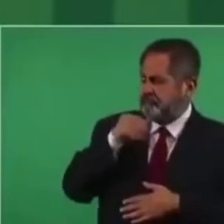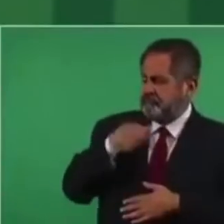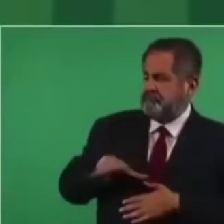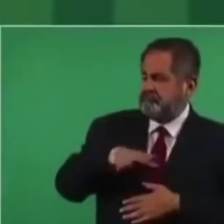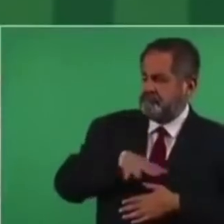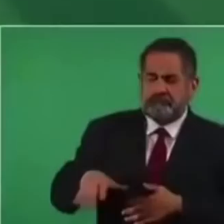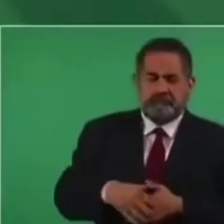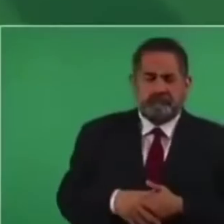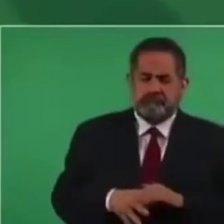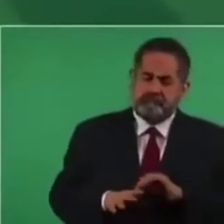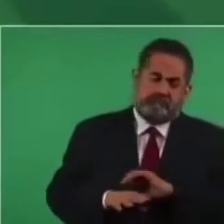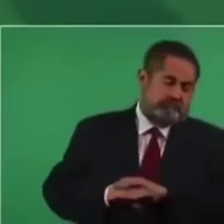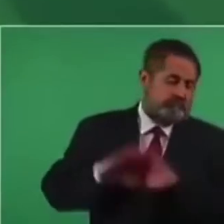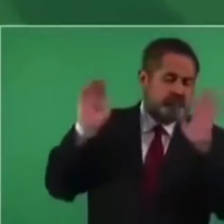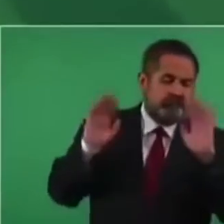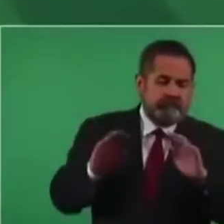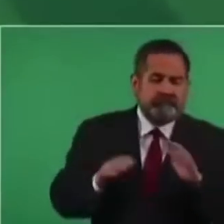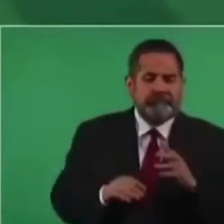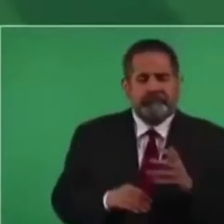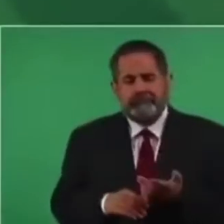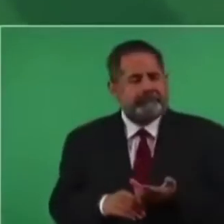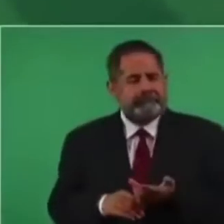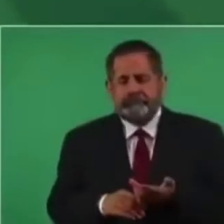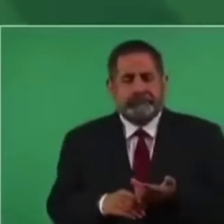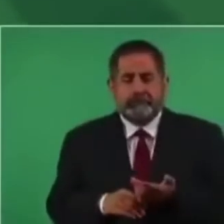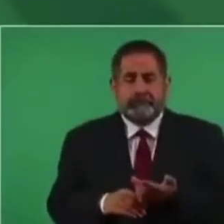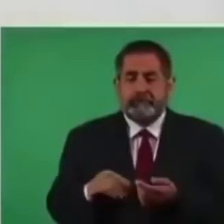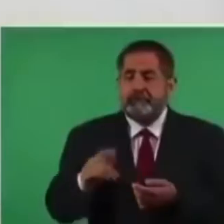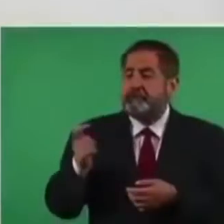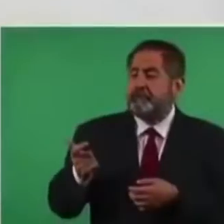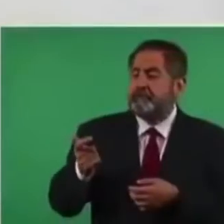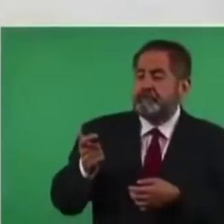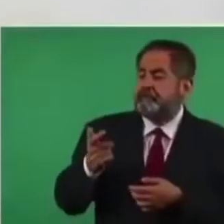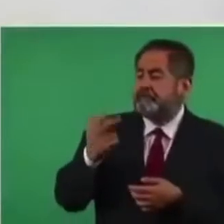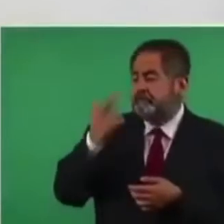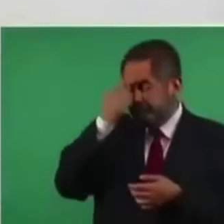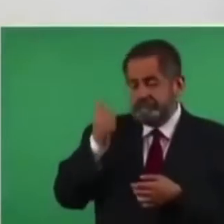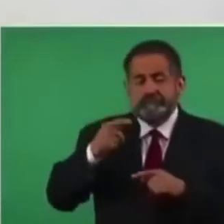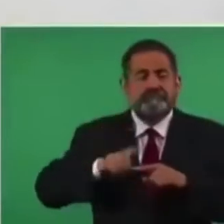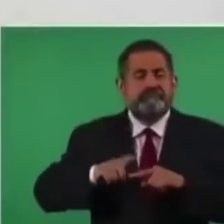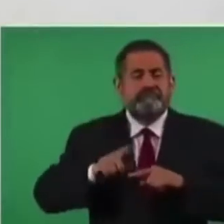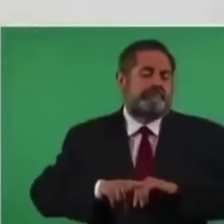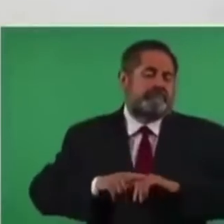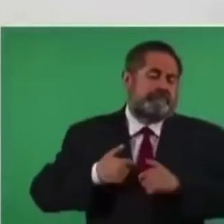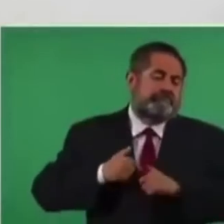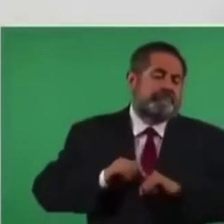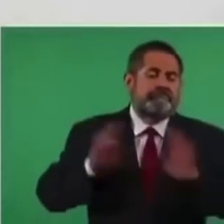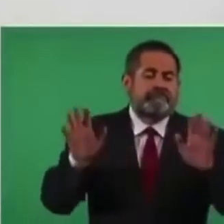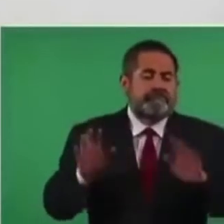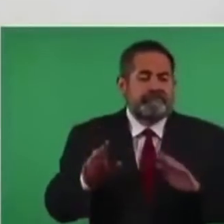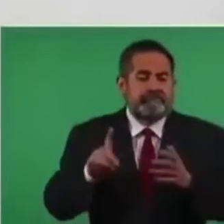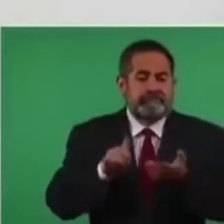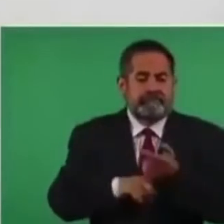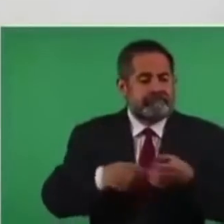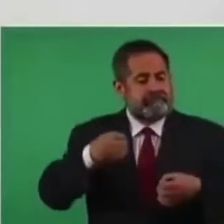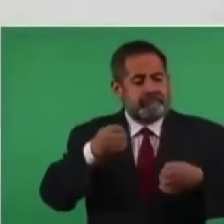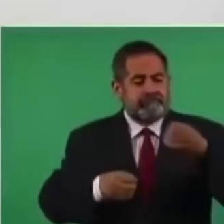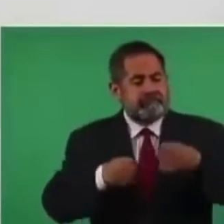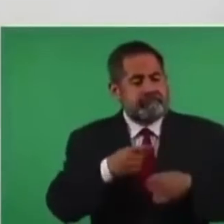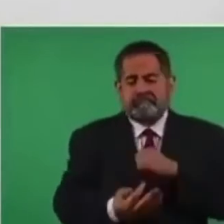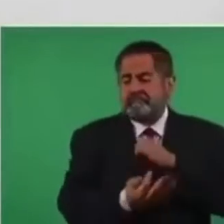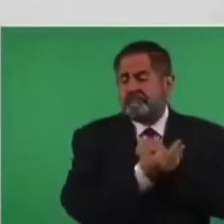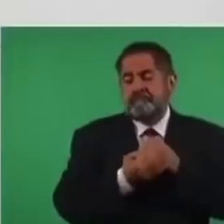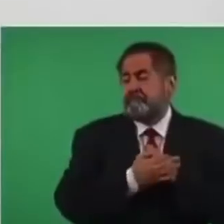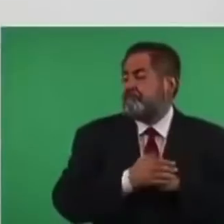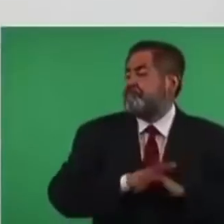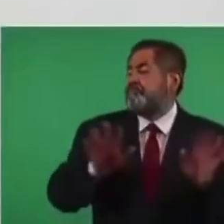y además ya me dieron la razón en el juzgado total